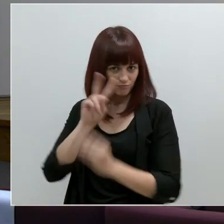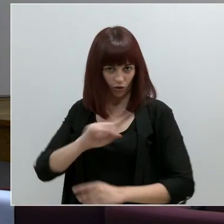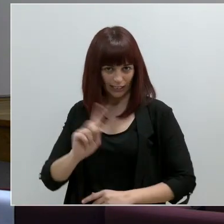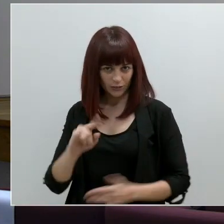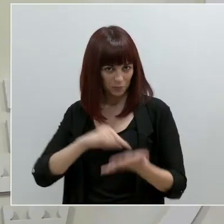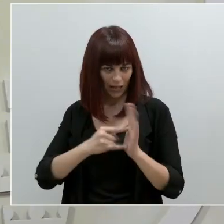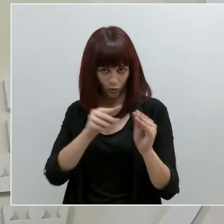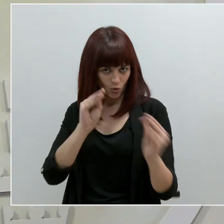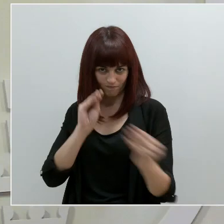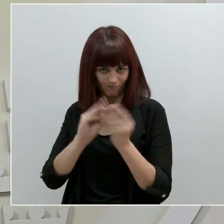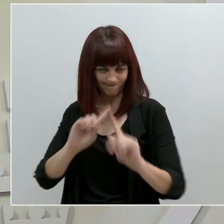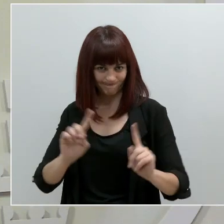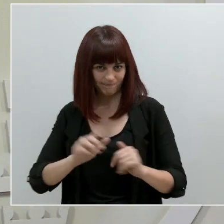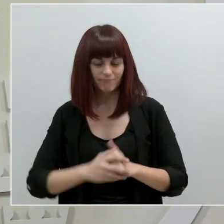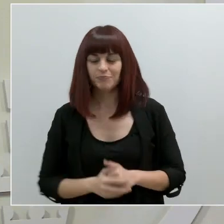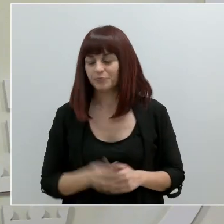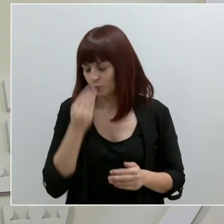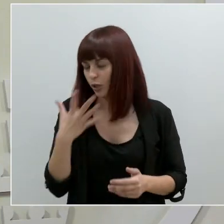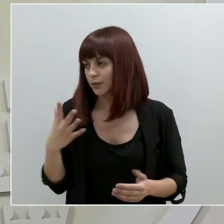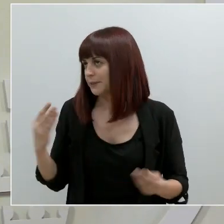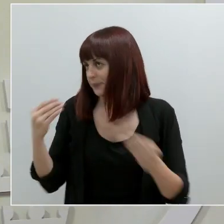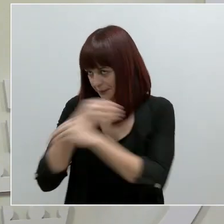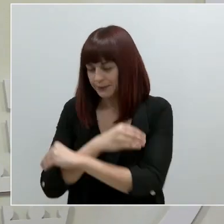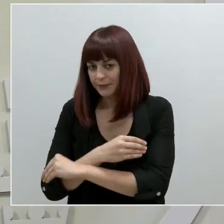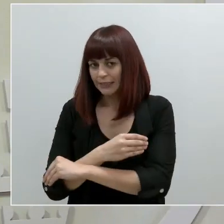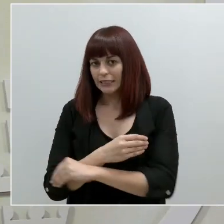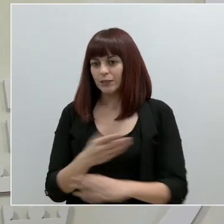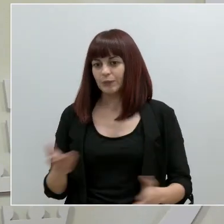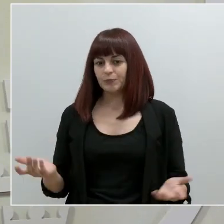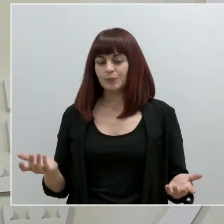plan. Bueno, no están de acuerdo ni tan siquiera